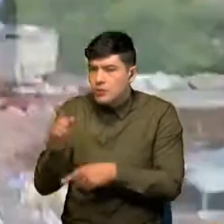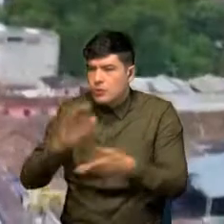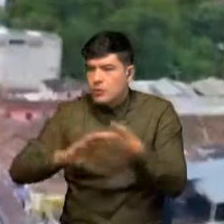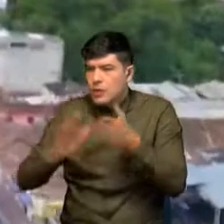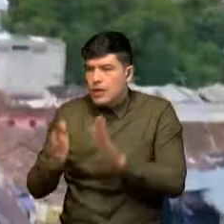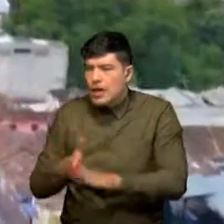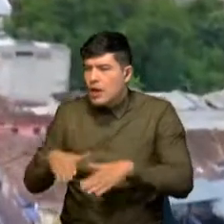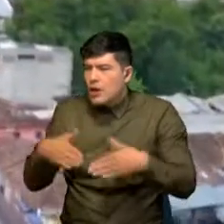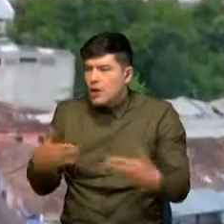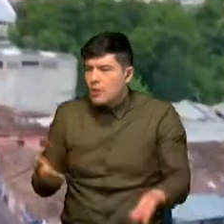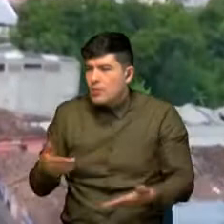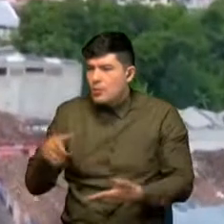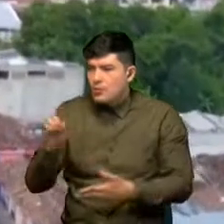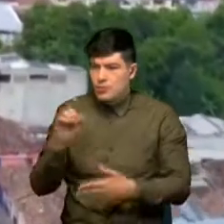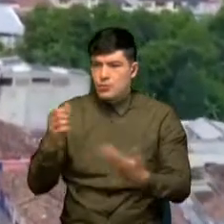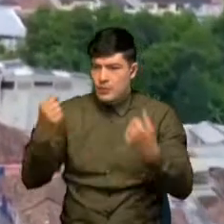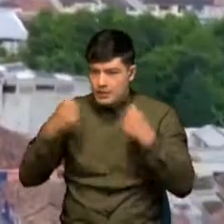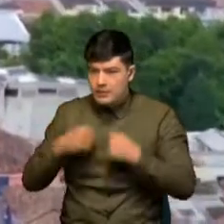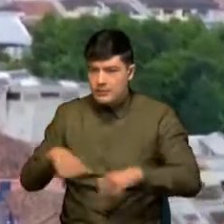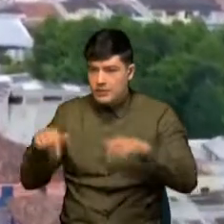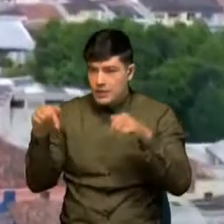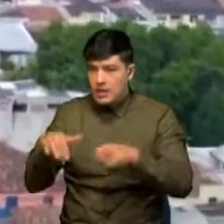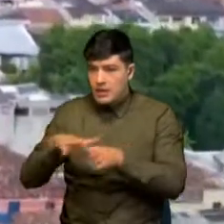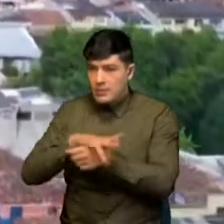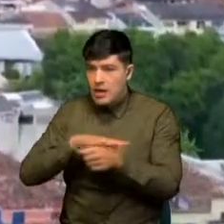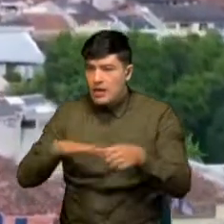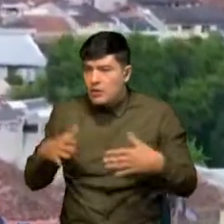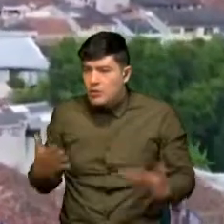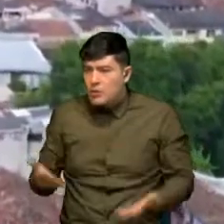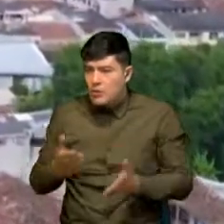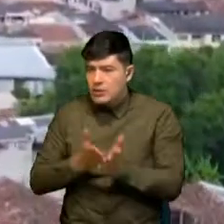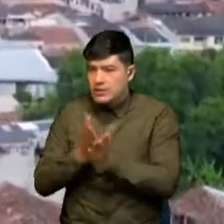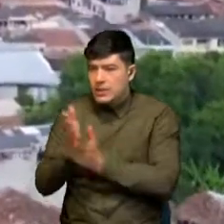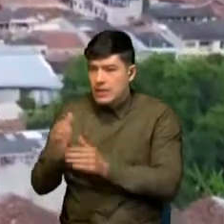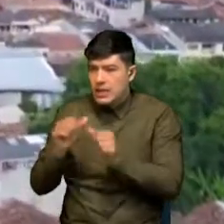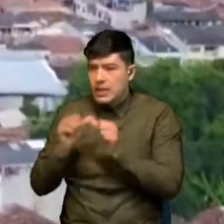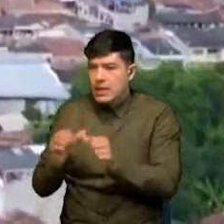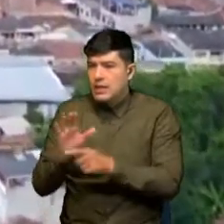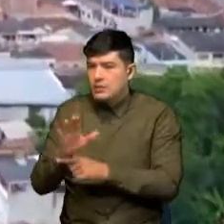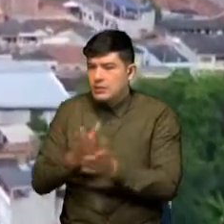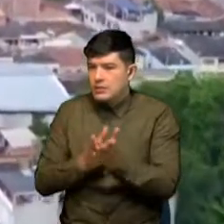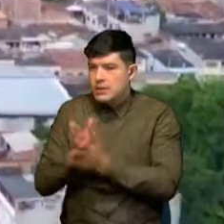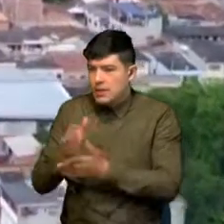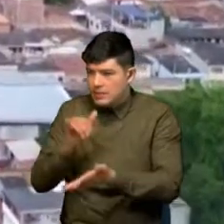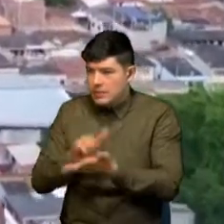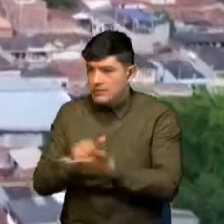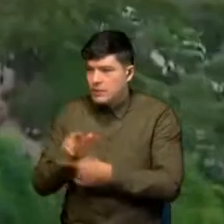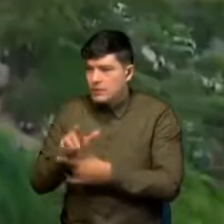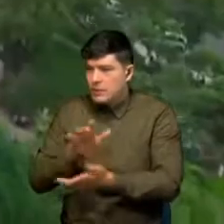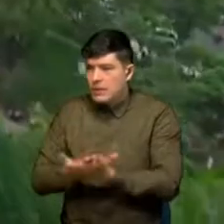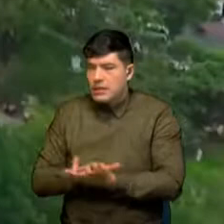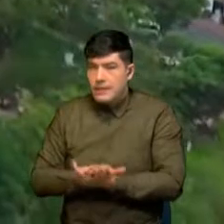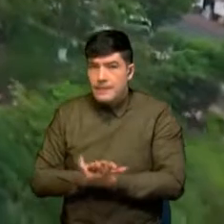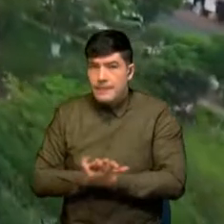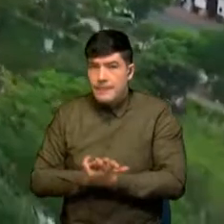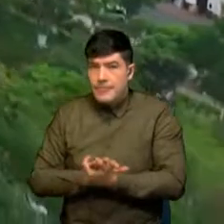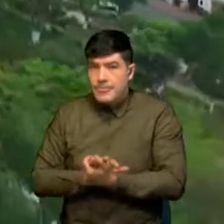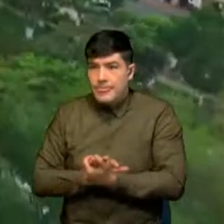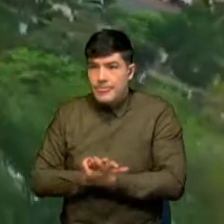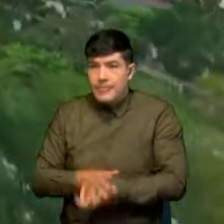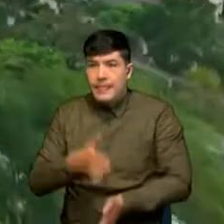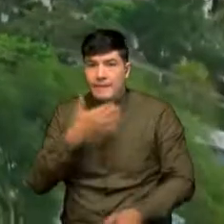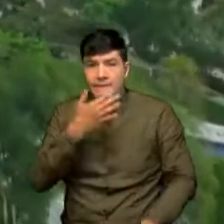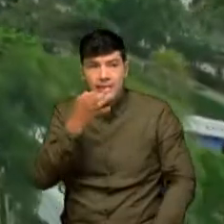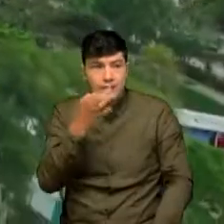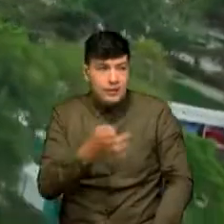sido ese esfuerzo para lograr que el barrio se mantenga como se mantiene y que la tranquilidad prime? A ver, la verdad, la comunidad